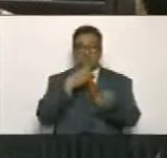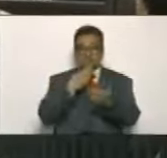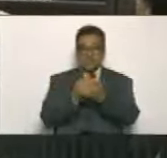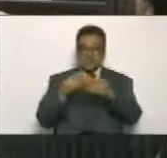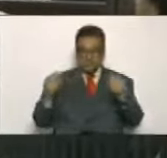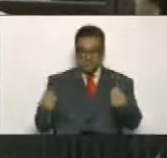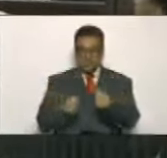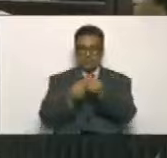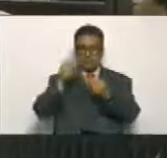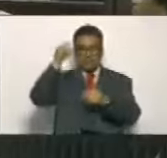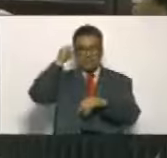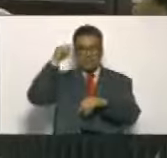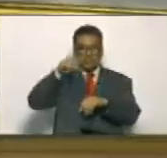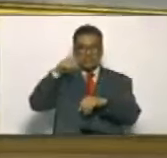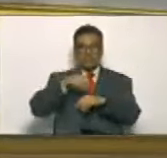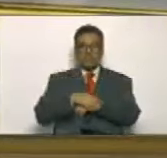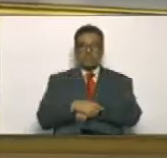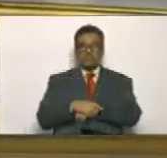por acompañarnos el día de hoy.